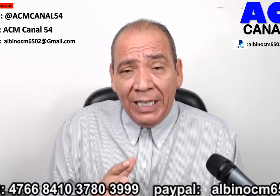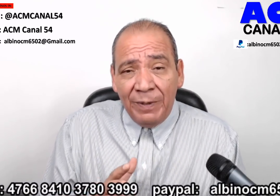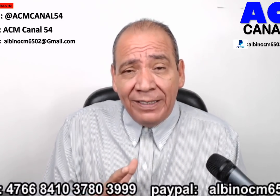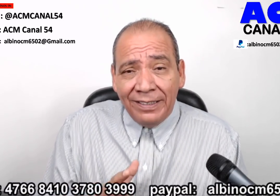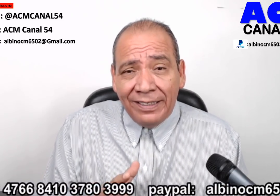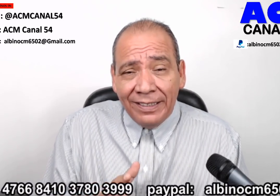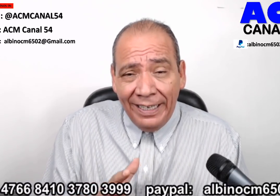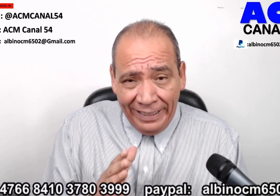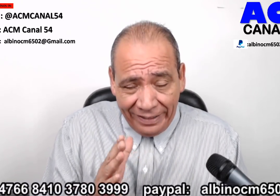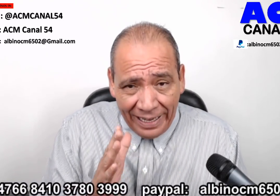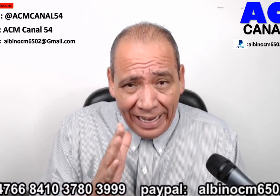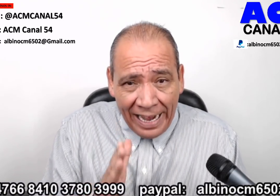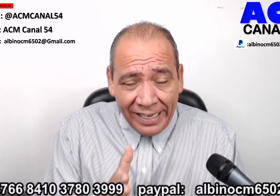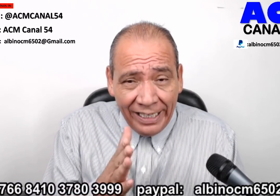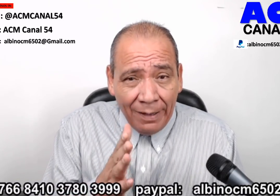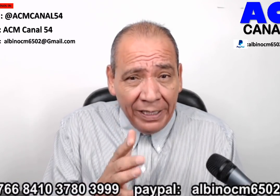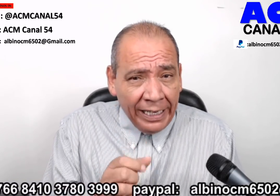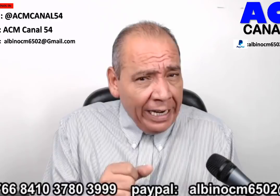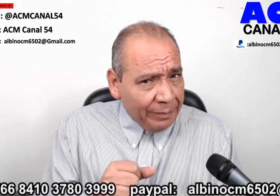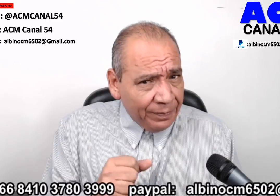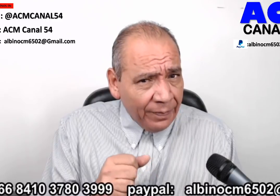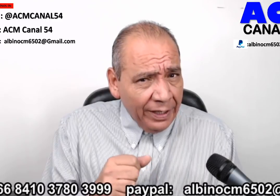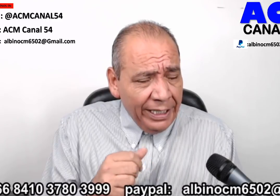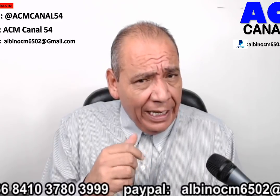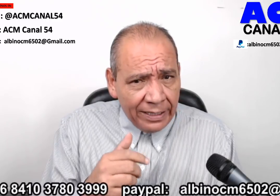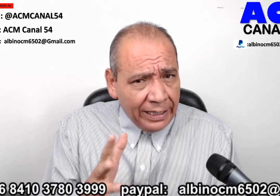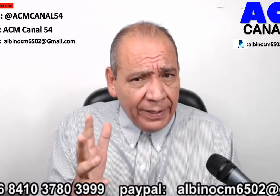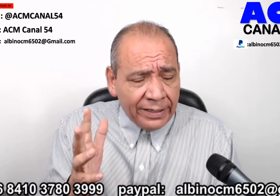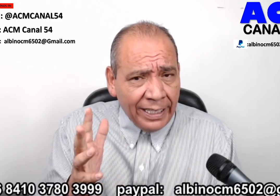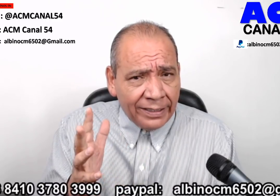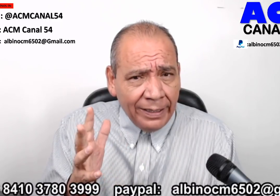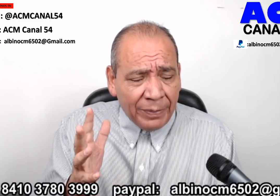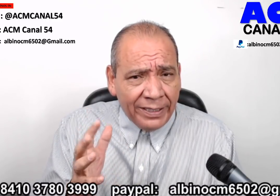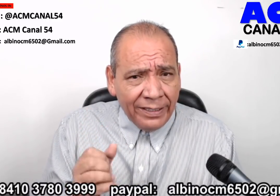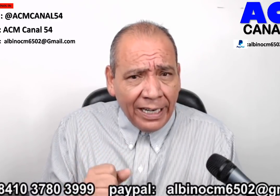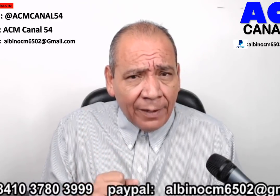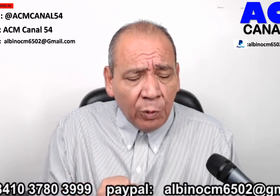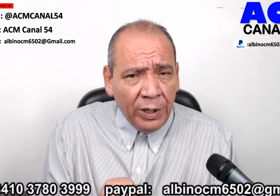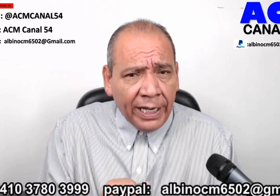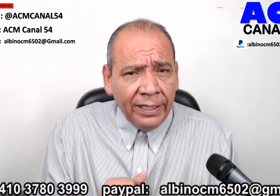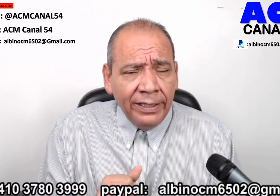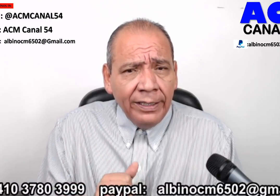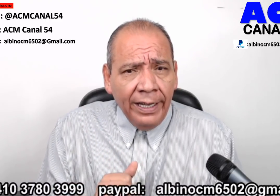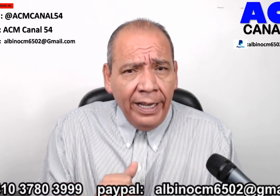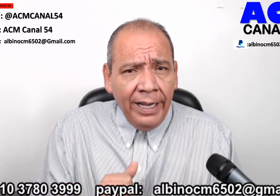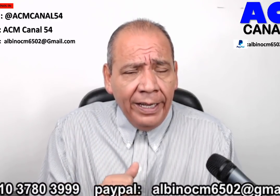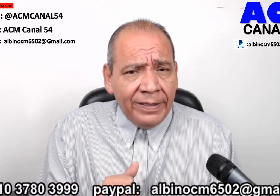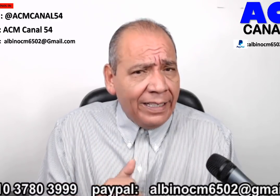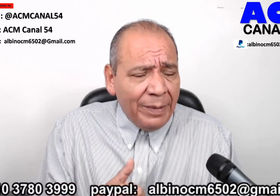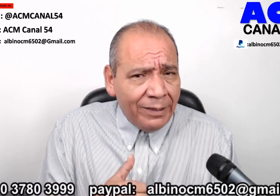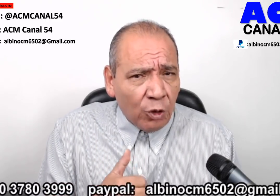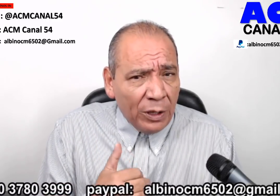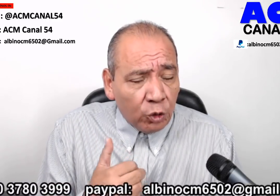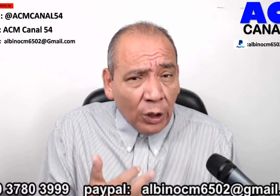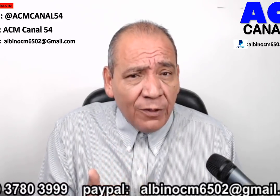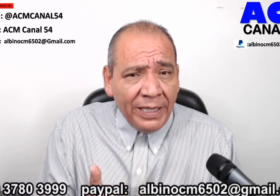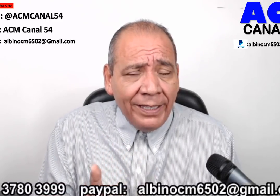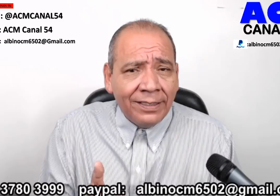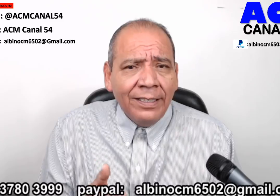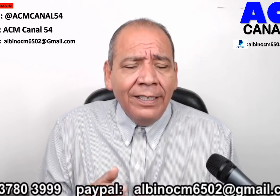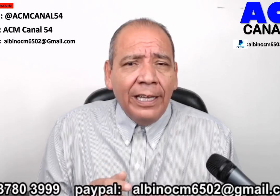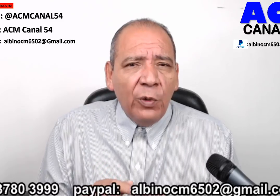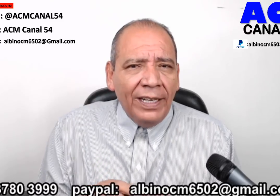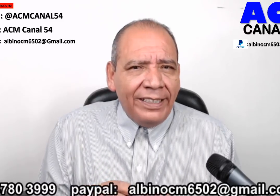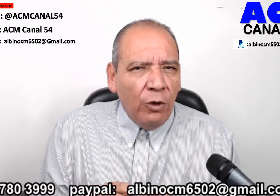mayoría de las veces está ahí en la mañanera y en las actividades que hace Presidencia de la República. Se han tomado todas las